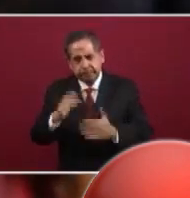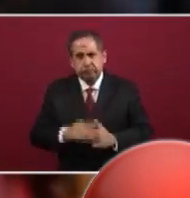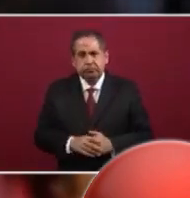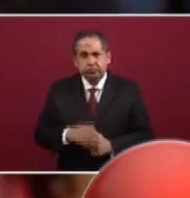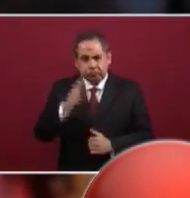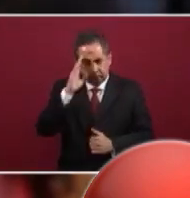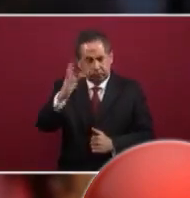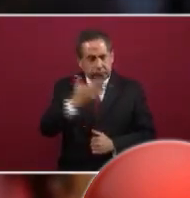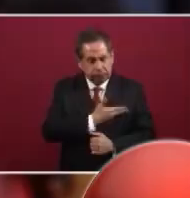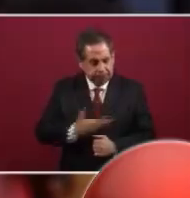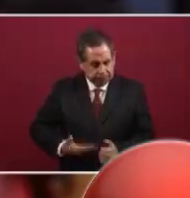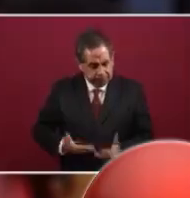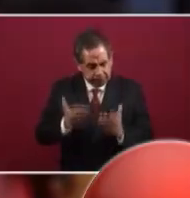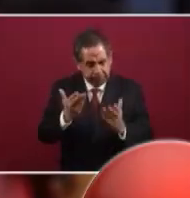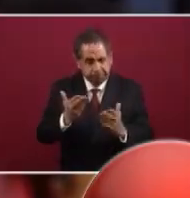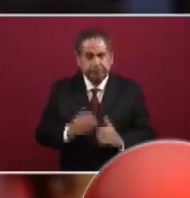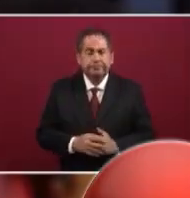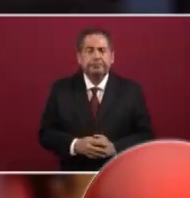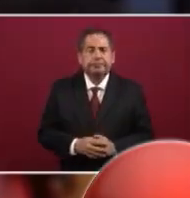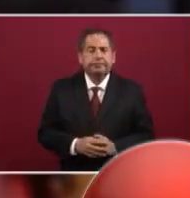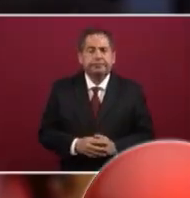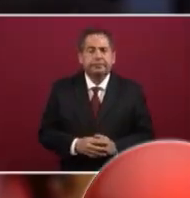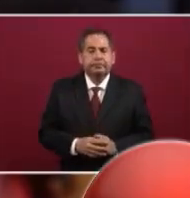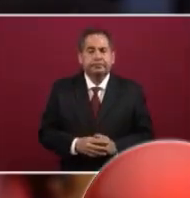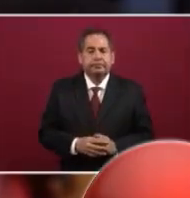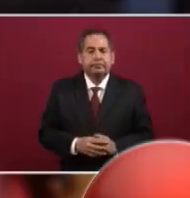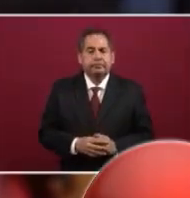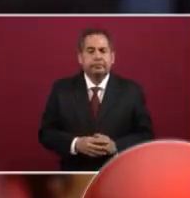Señor presidente,